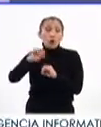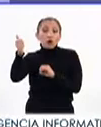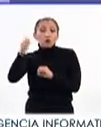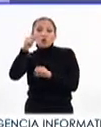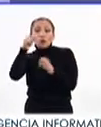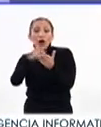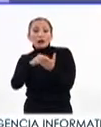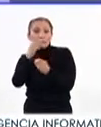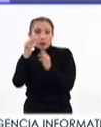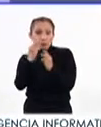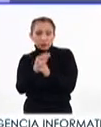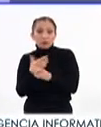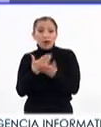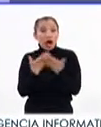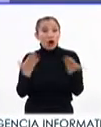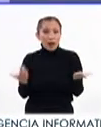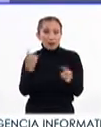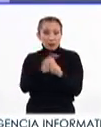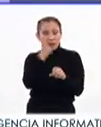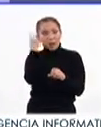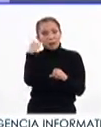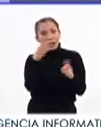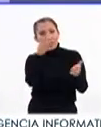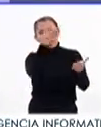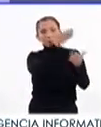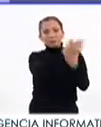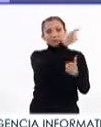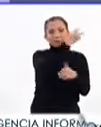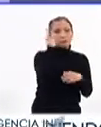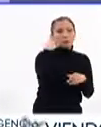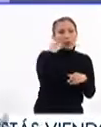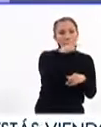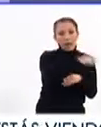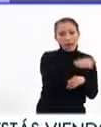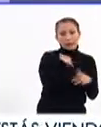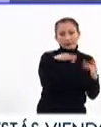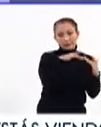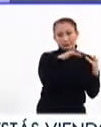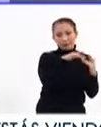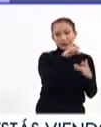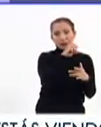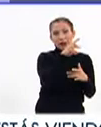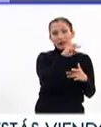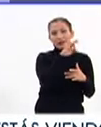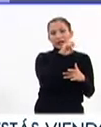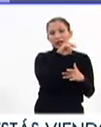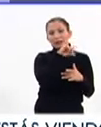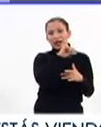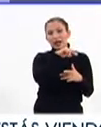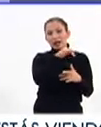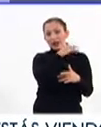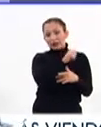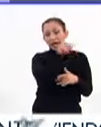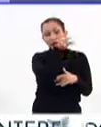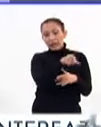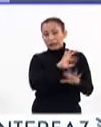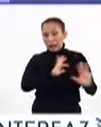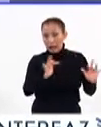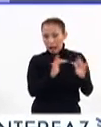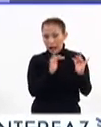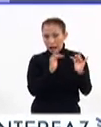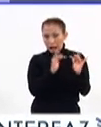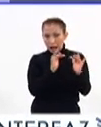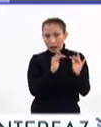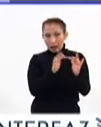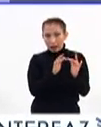en el resto del mundo. En esta ocasión, primero vamos a viajar hasta Puebla. Allá se encuentra María Fernanda Anaya Rodríguez, ya conectada a